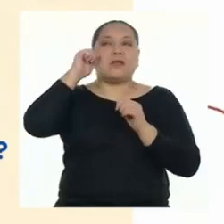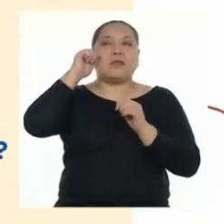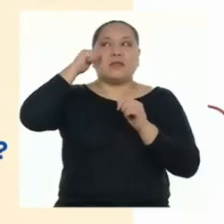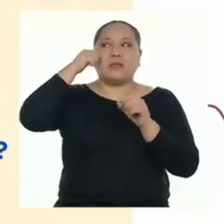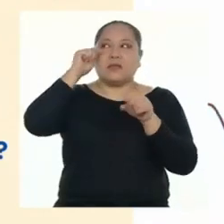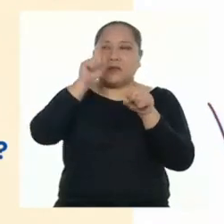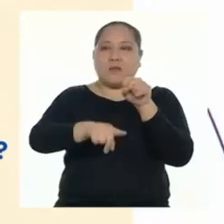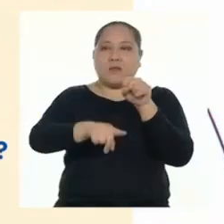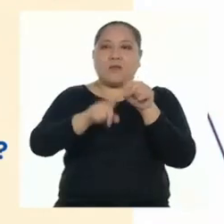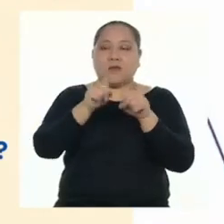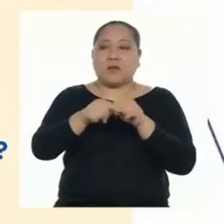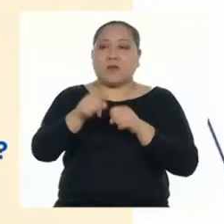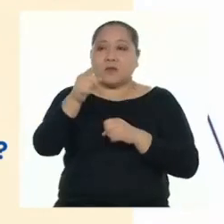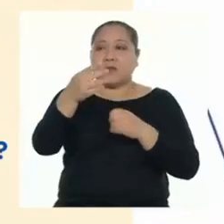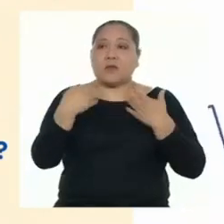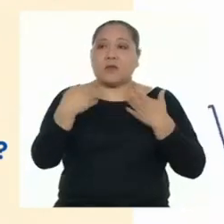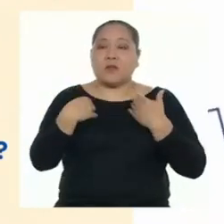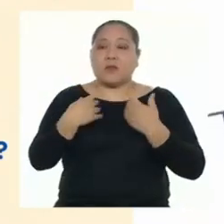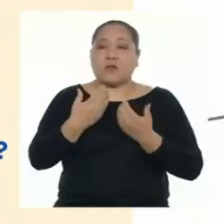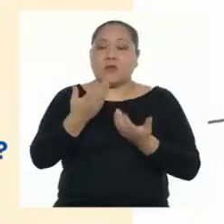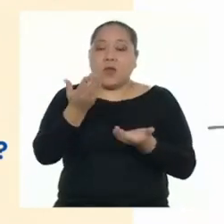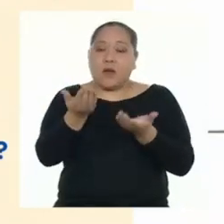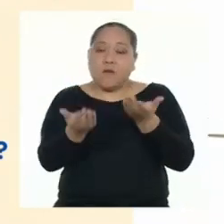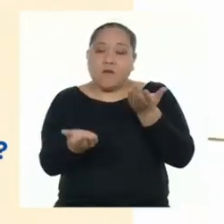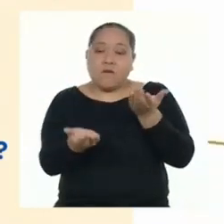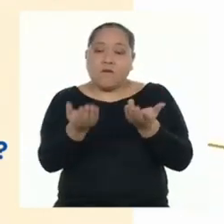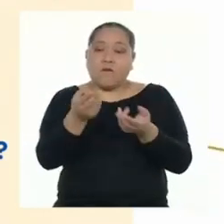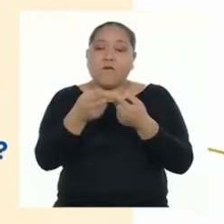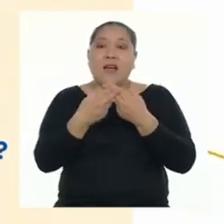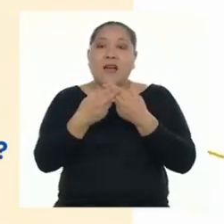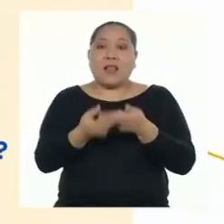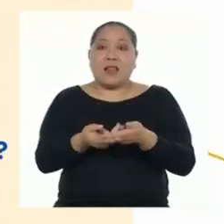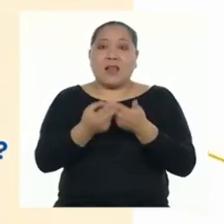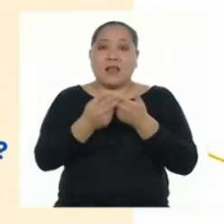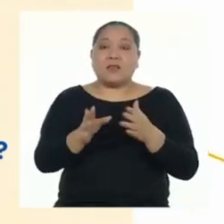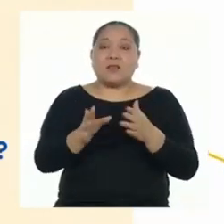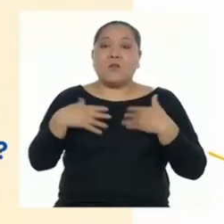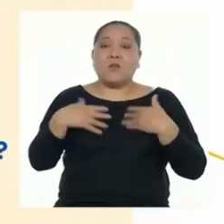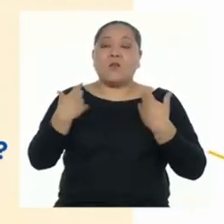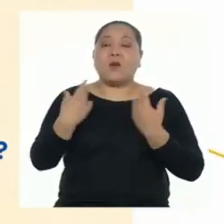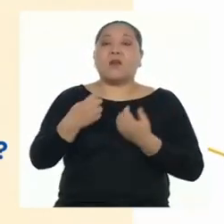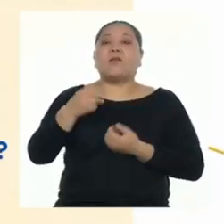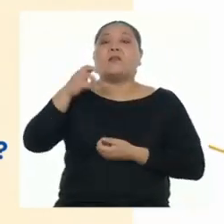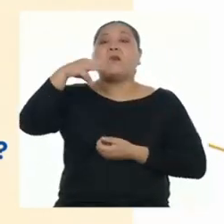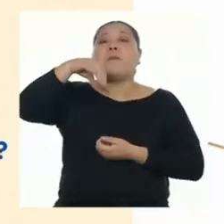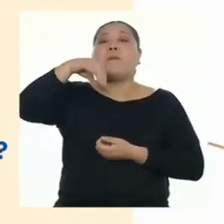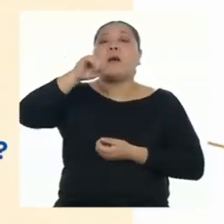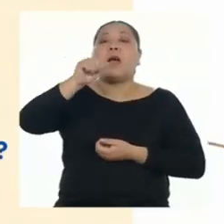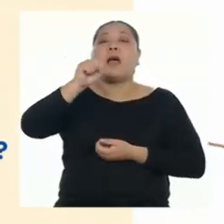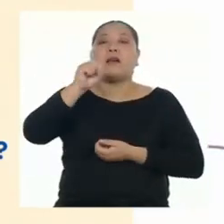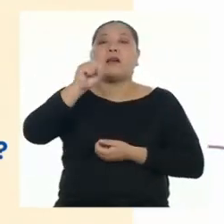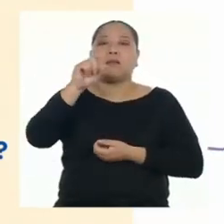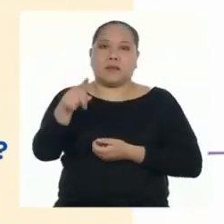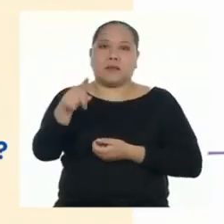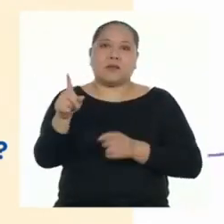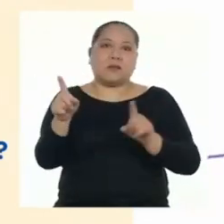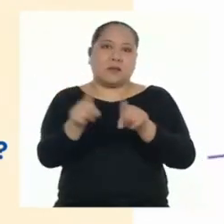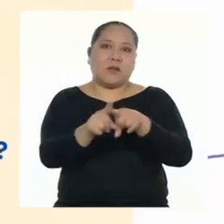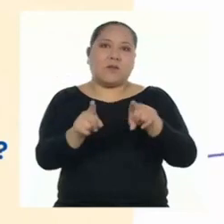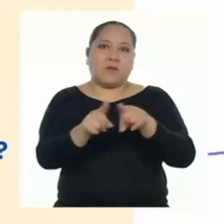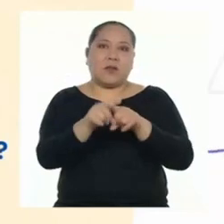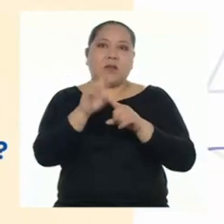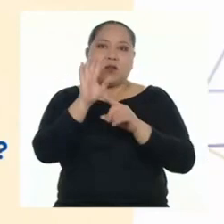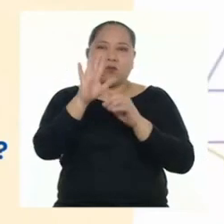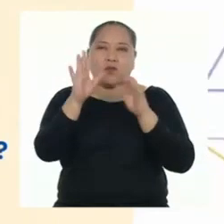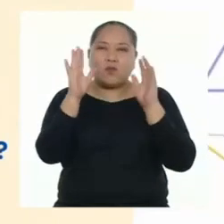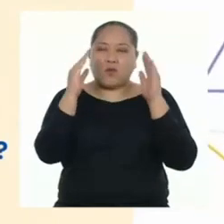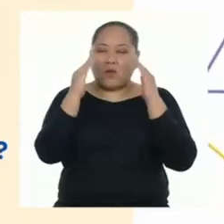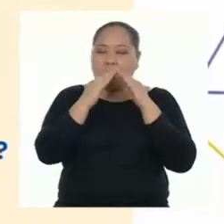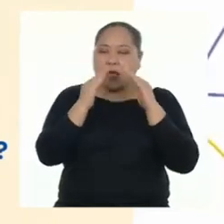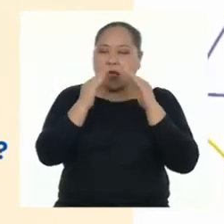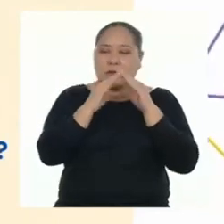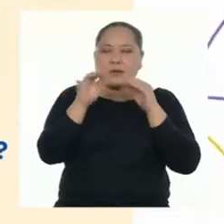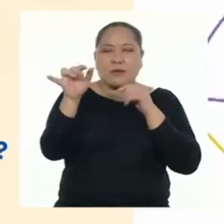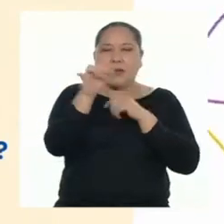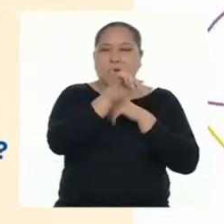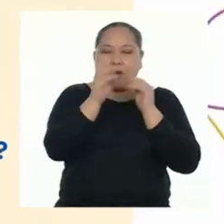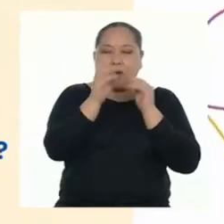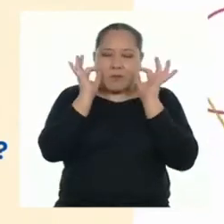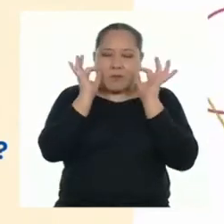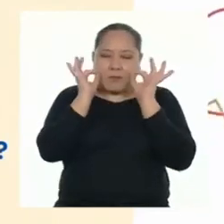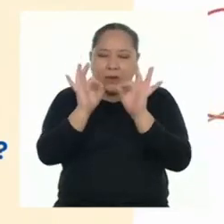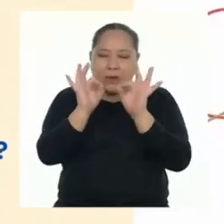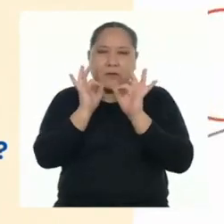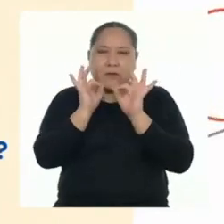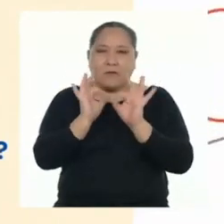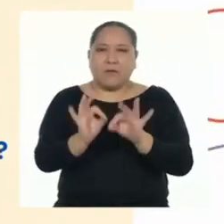Además, si tienes una balanza, la puedes utilizar para medir su masa. Ustedes también en casa deben ser así de meticulosos para